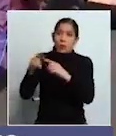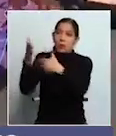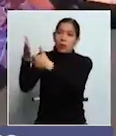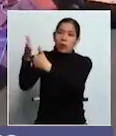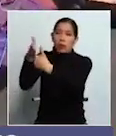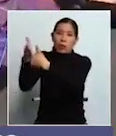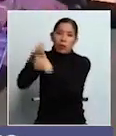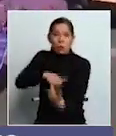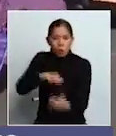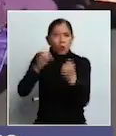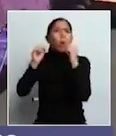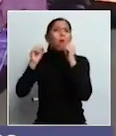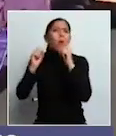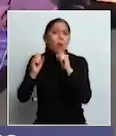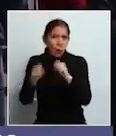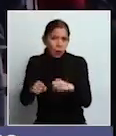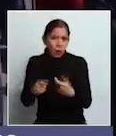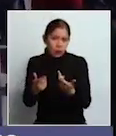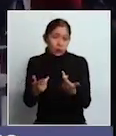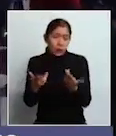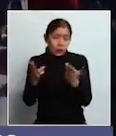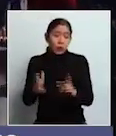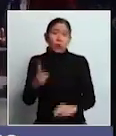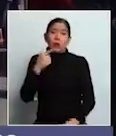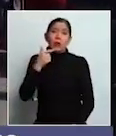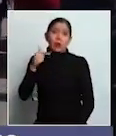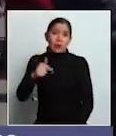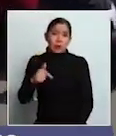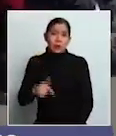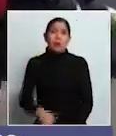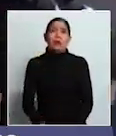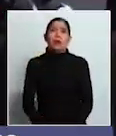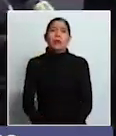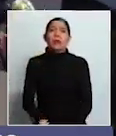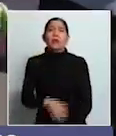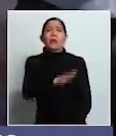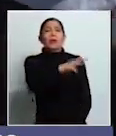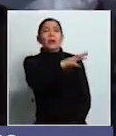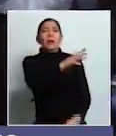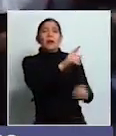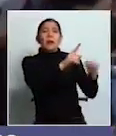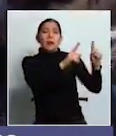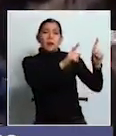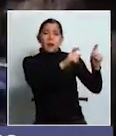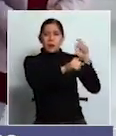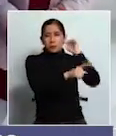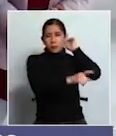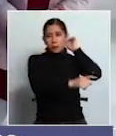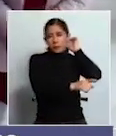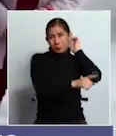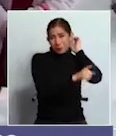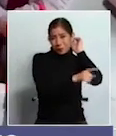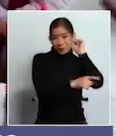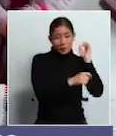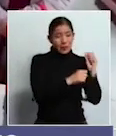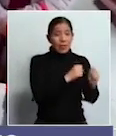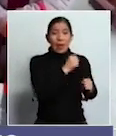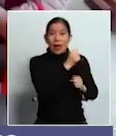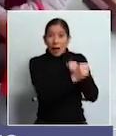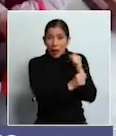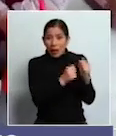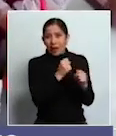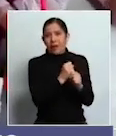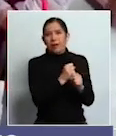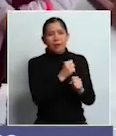pase a mayores o accidentar a uno de nuestros propios estudiantes. Una consulta. Año tras año se conoce incluso que